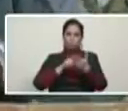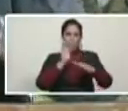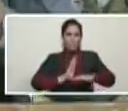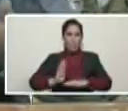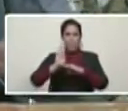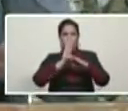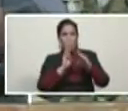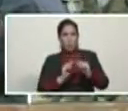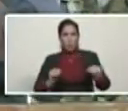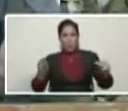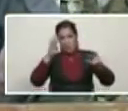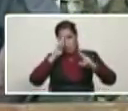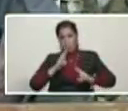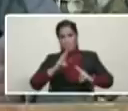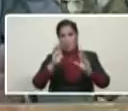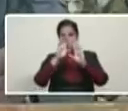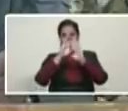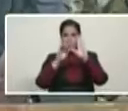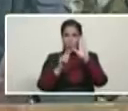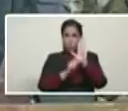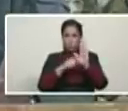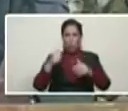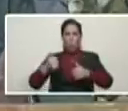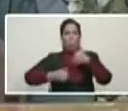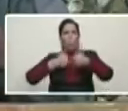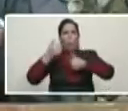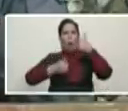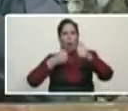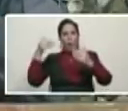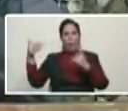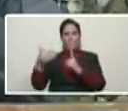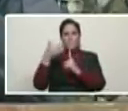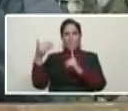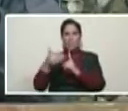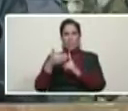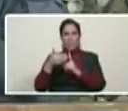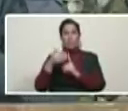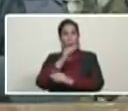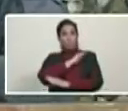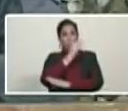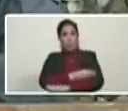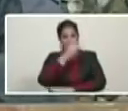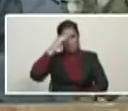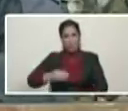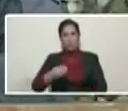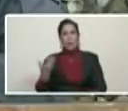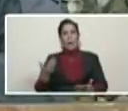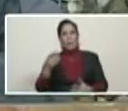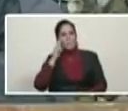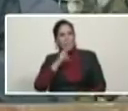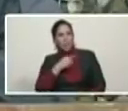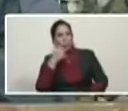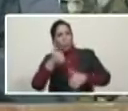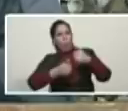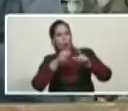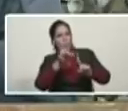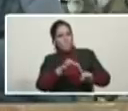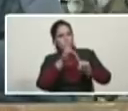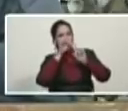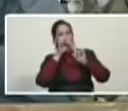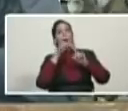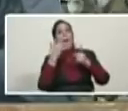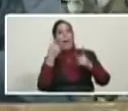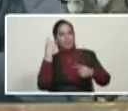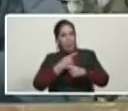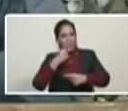el respeto a la Constitución, cuáles son las amenazas. Y la fuerza militar, tomando en cuenta esas variables, debe planificar la capacidad